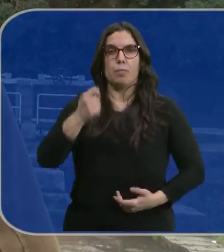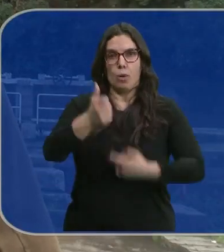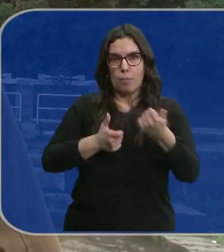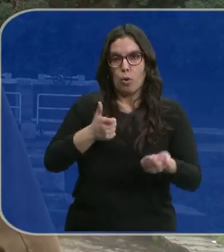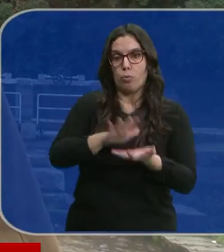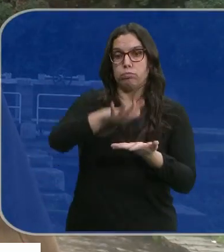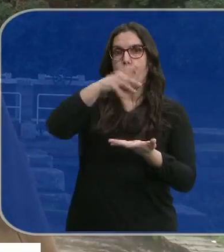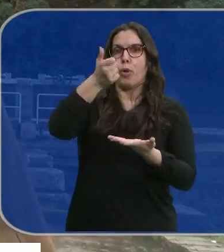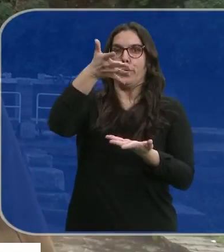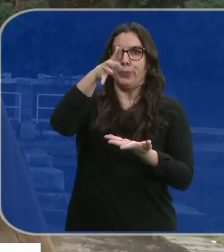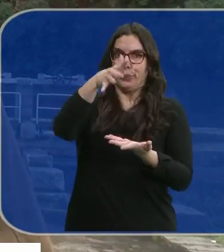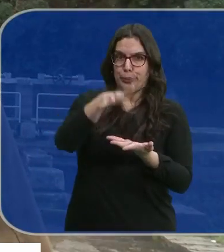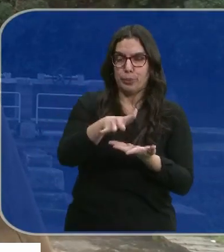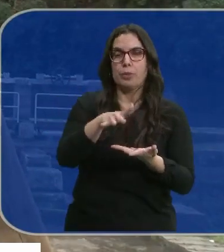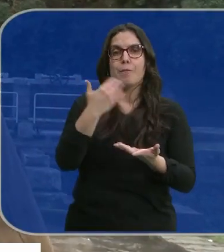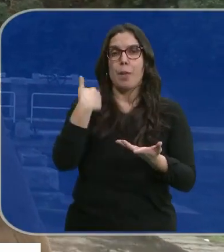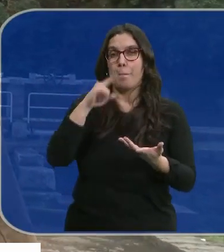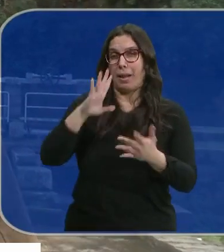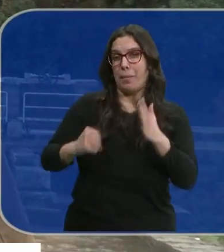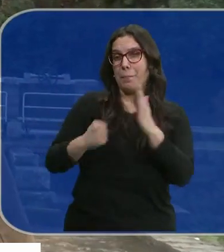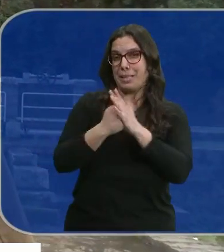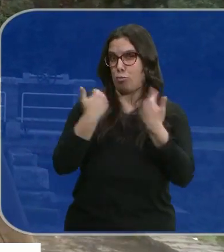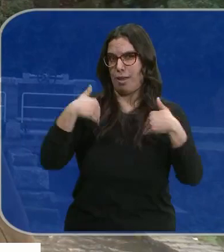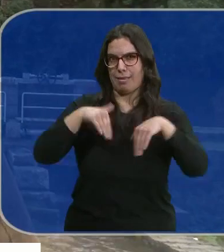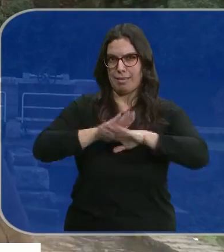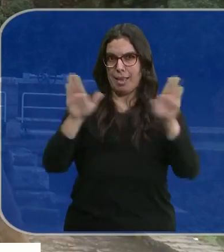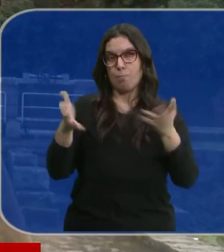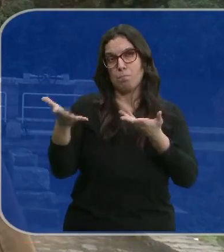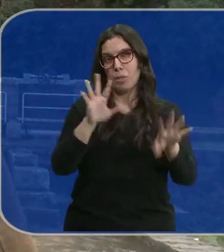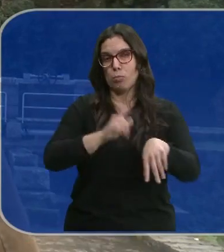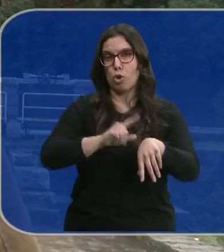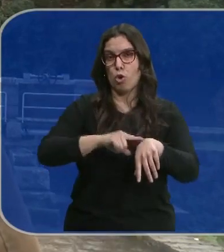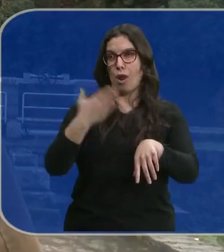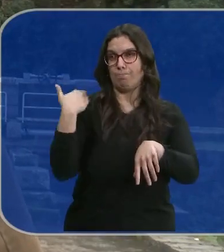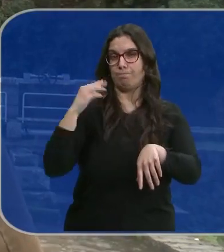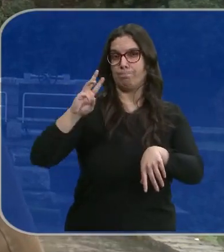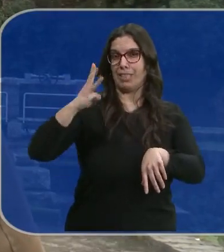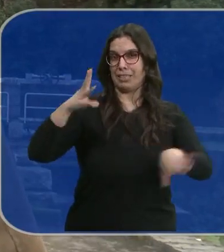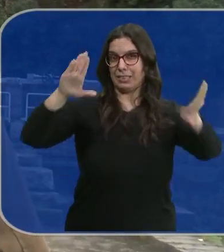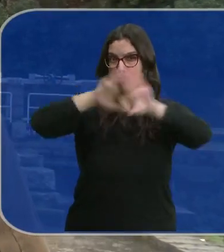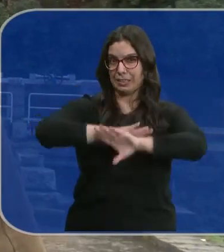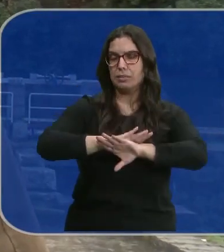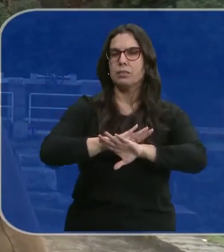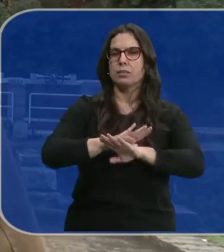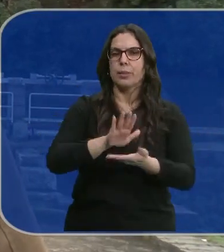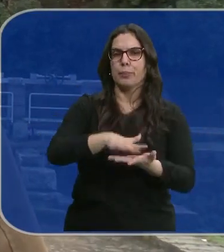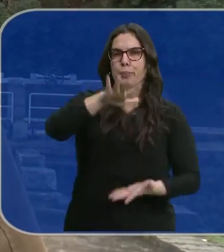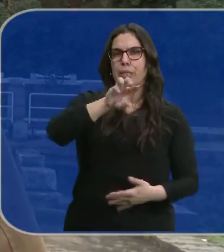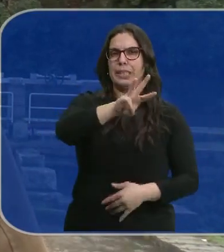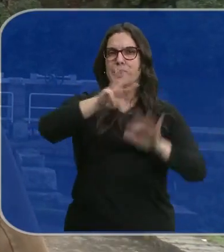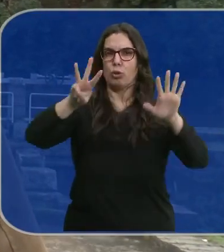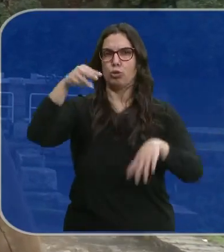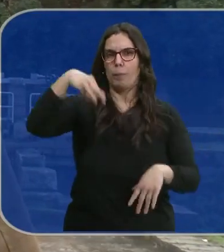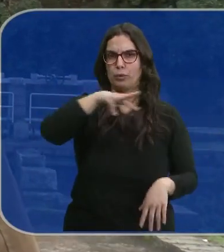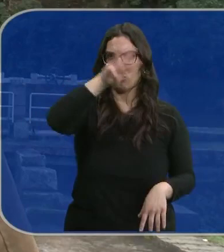poquito esa crecida, creemos que ya hemos llegado al pico. El pico fue alrededor de las 3 de la mañana con un cauce de 38 metros cúbicos